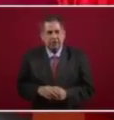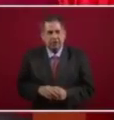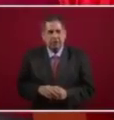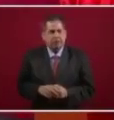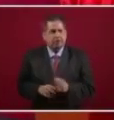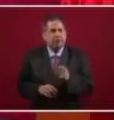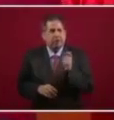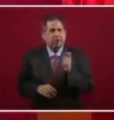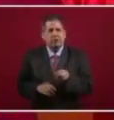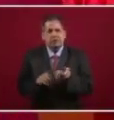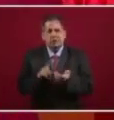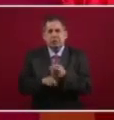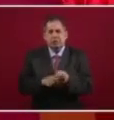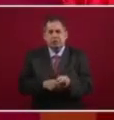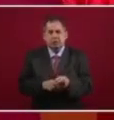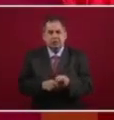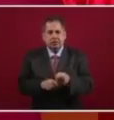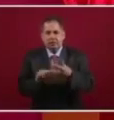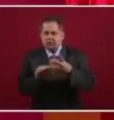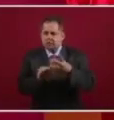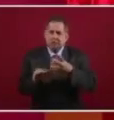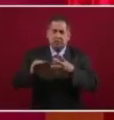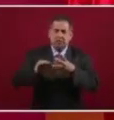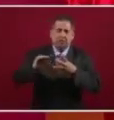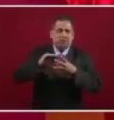aunque tuviese menos grado,